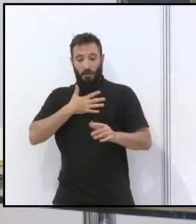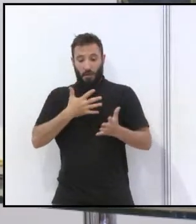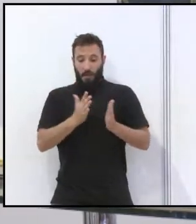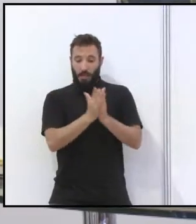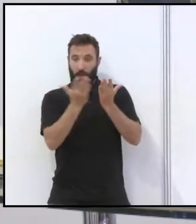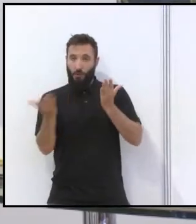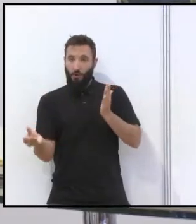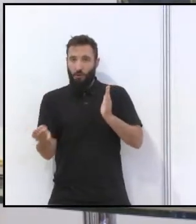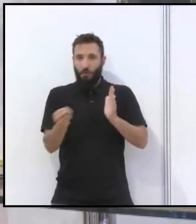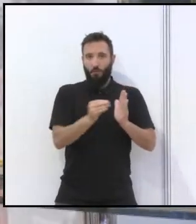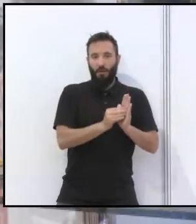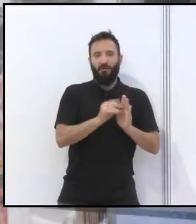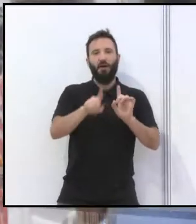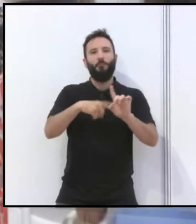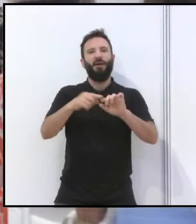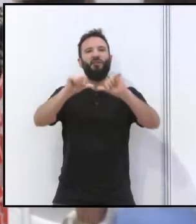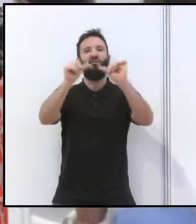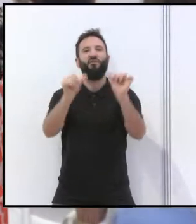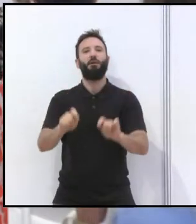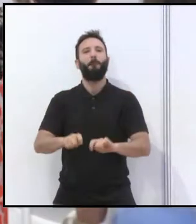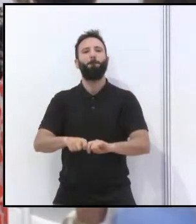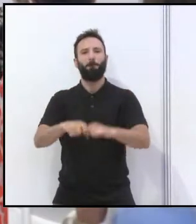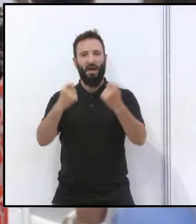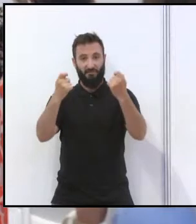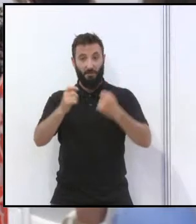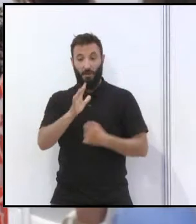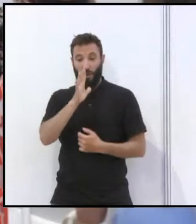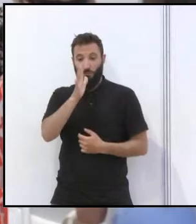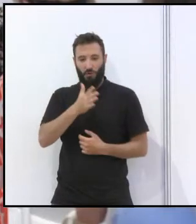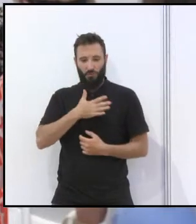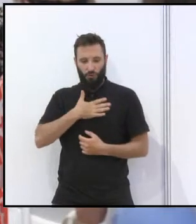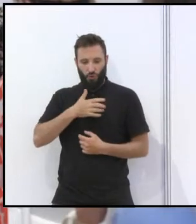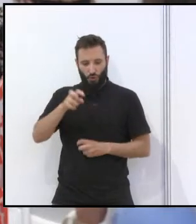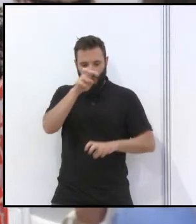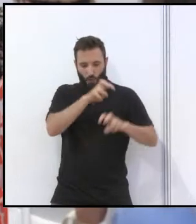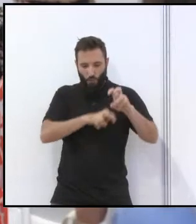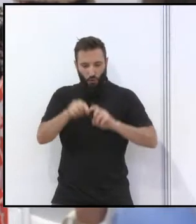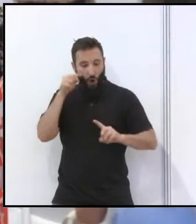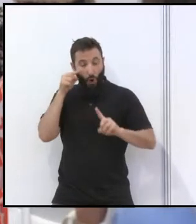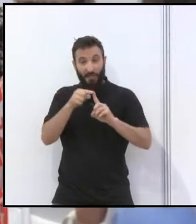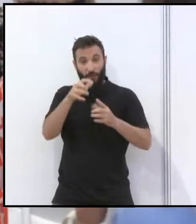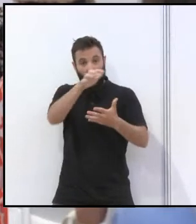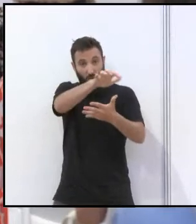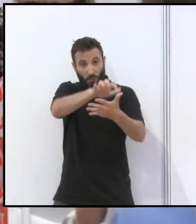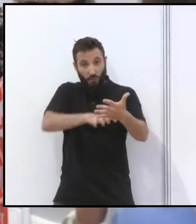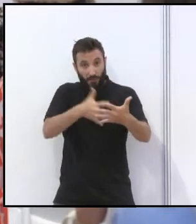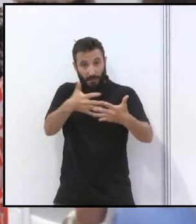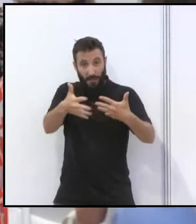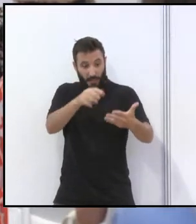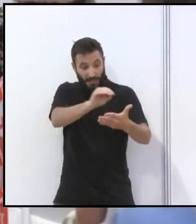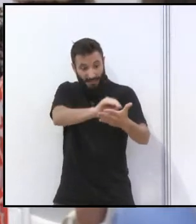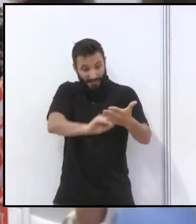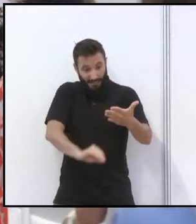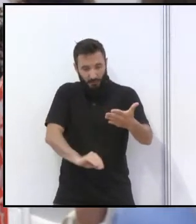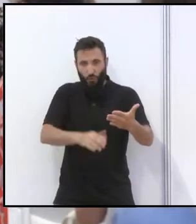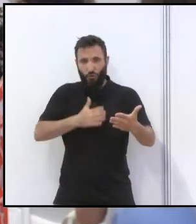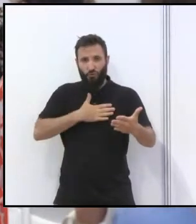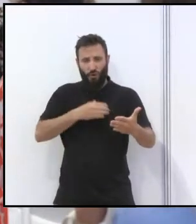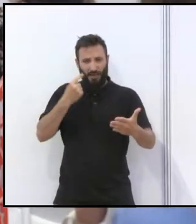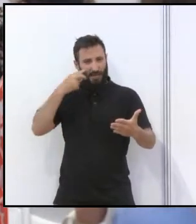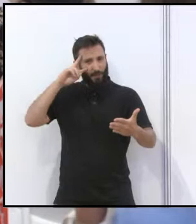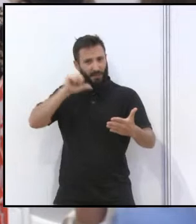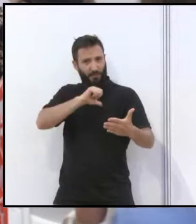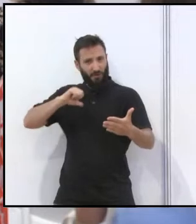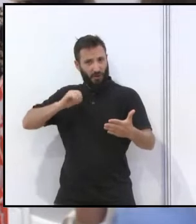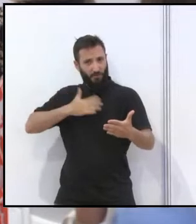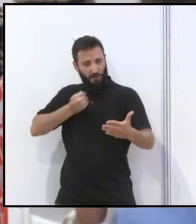de ruptura, porque se supone, ¿no?, que lo que uno busca al escribir es hacer, aunque sea, contar lo que ya mil veces se ha